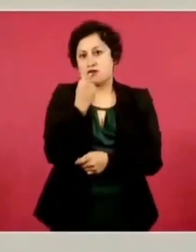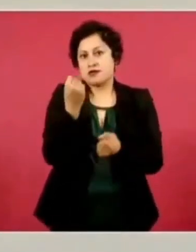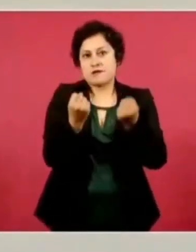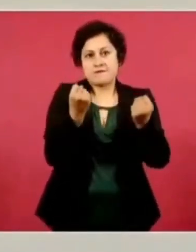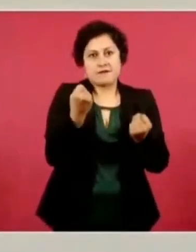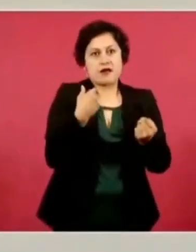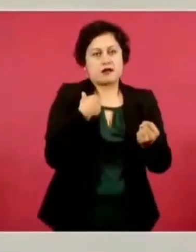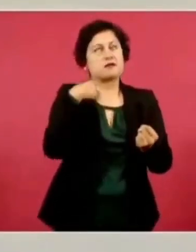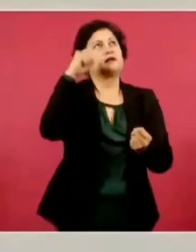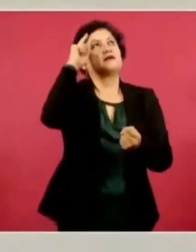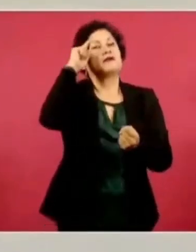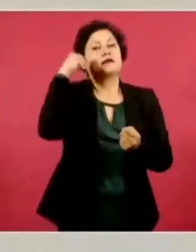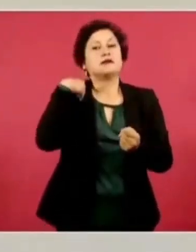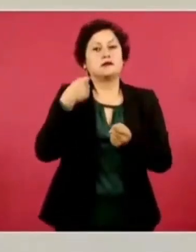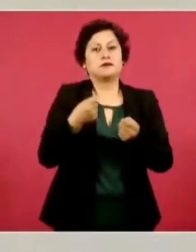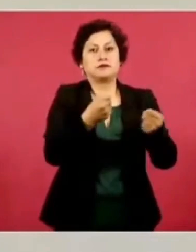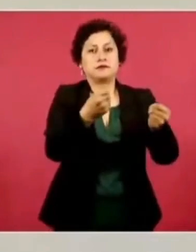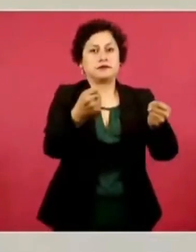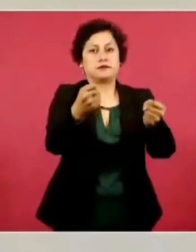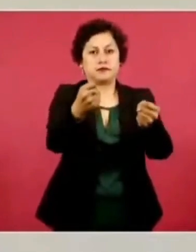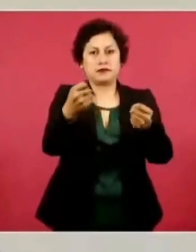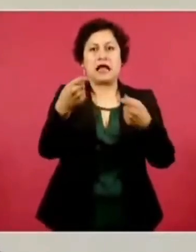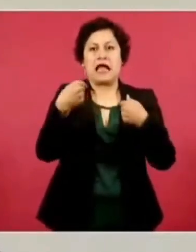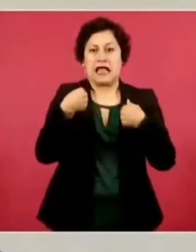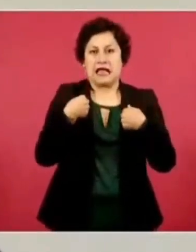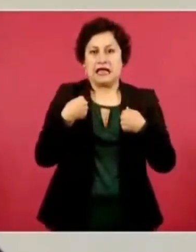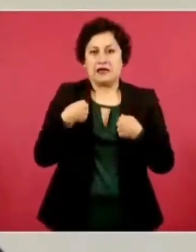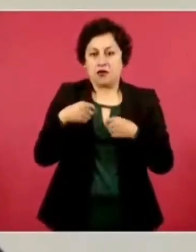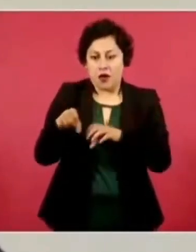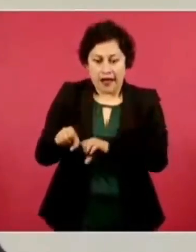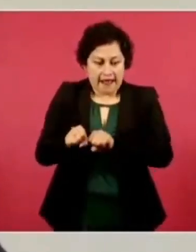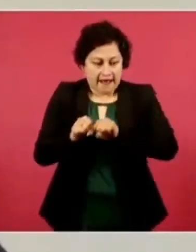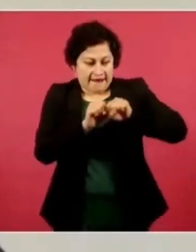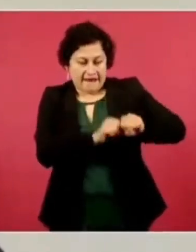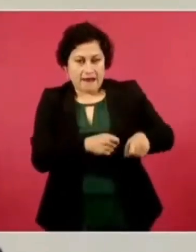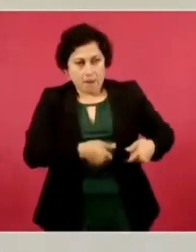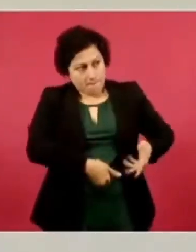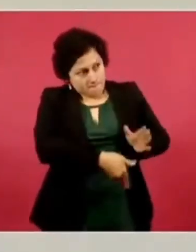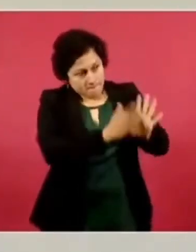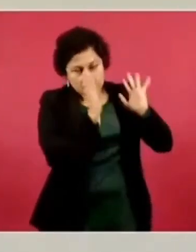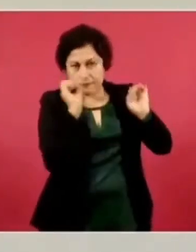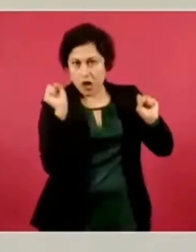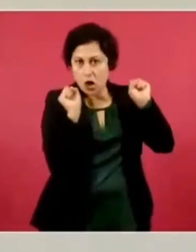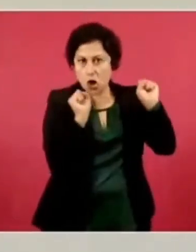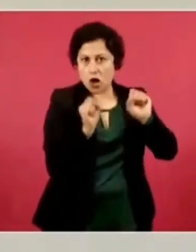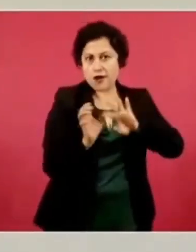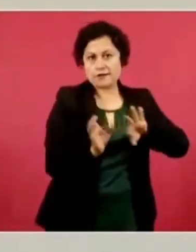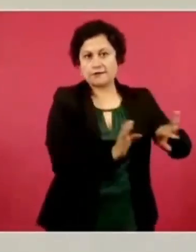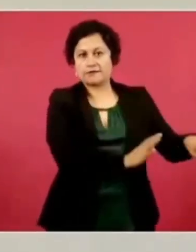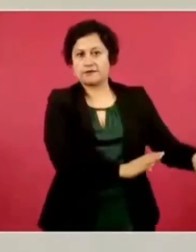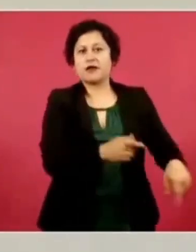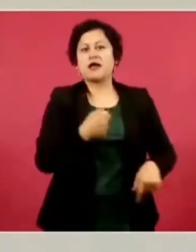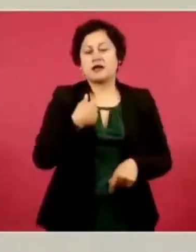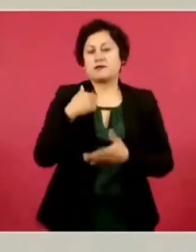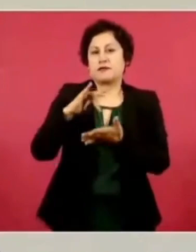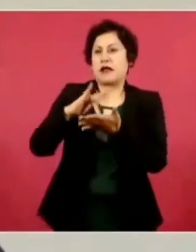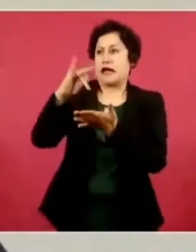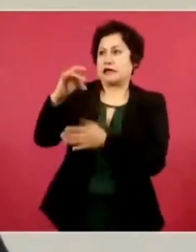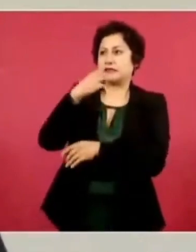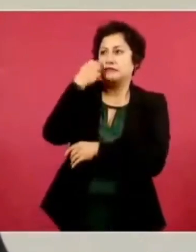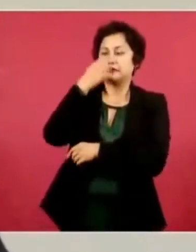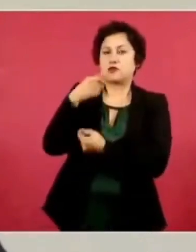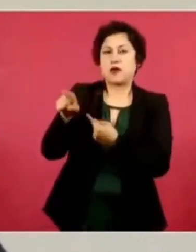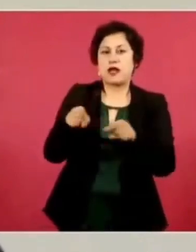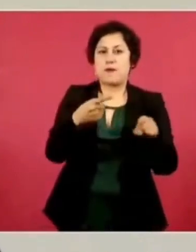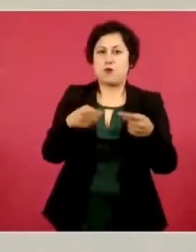Alcanzo a bajar a mi hija en la camioneta, le digo que corra. Le doy las gracias a la Escuela de Música de la UDG porque ahí resguardaron